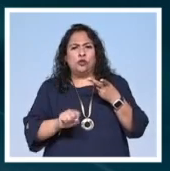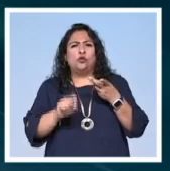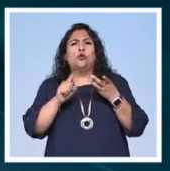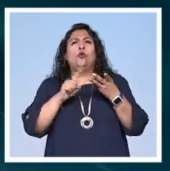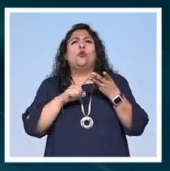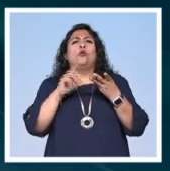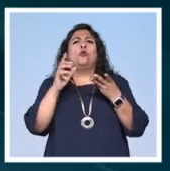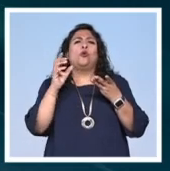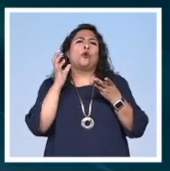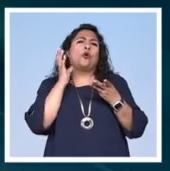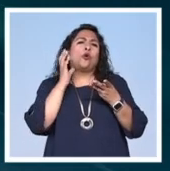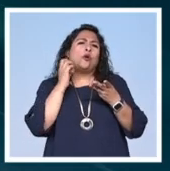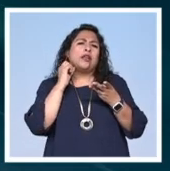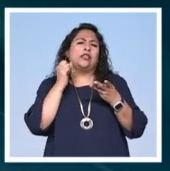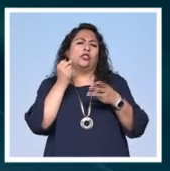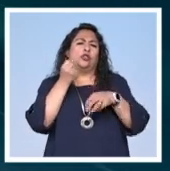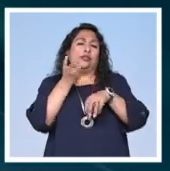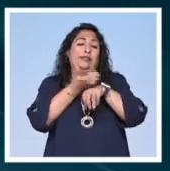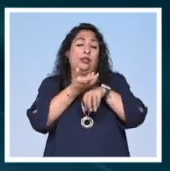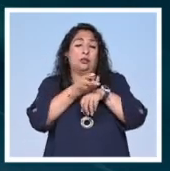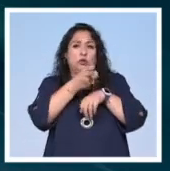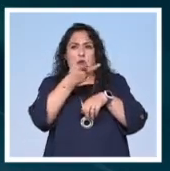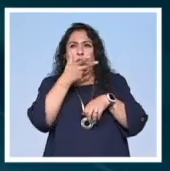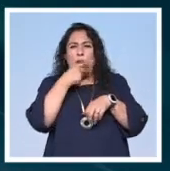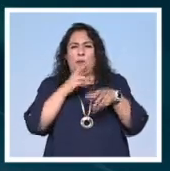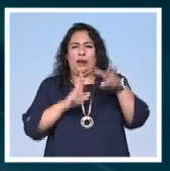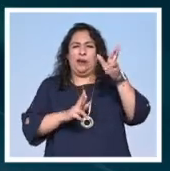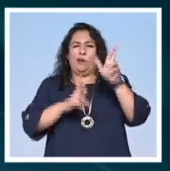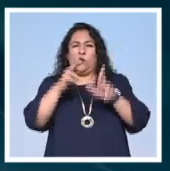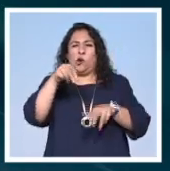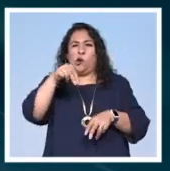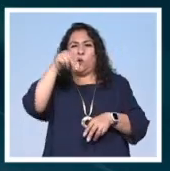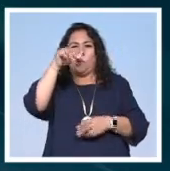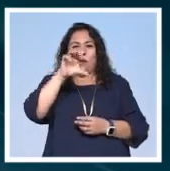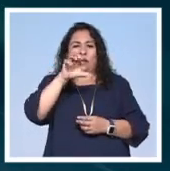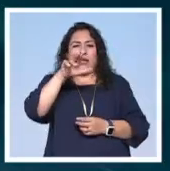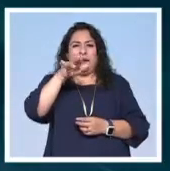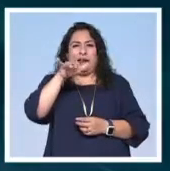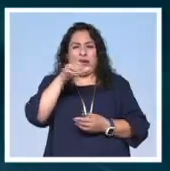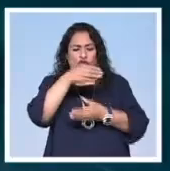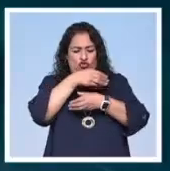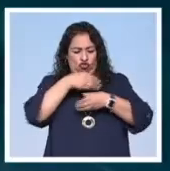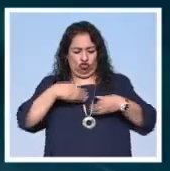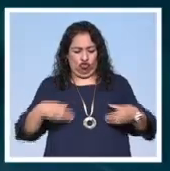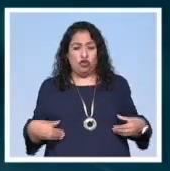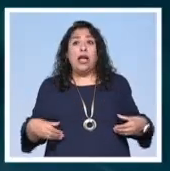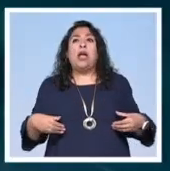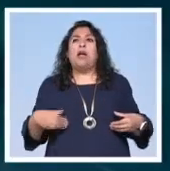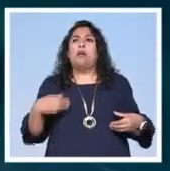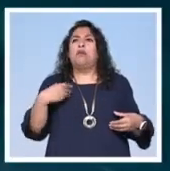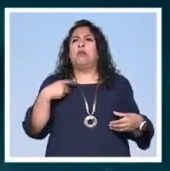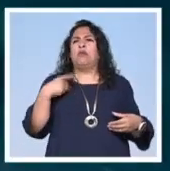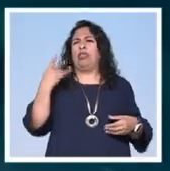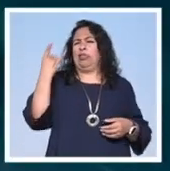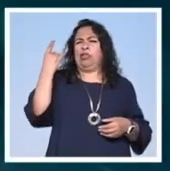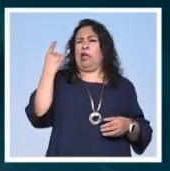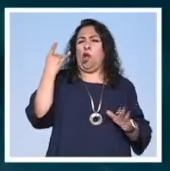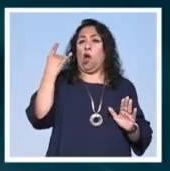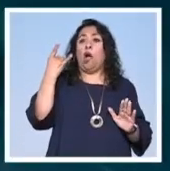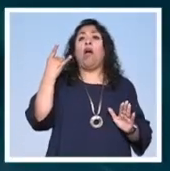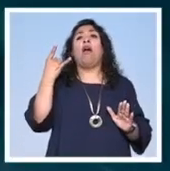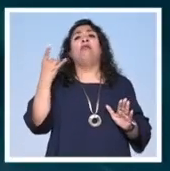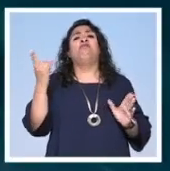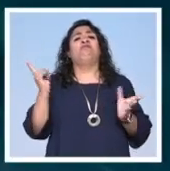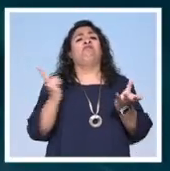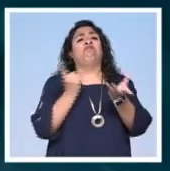Estados Unidos El Revolucionario Norteño de cananas cruzadas y un perfil no tan alto el que andaba en la